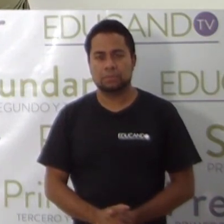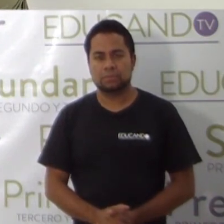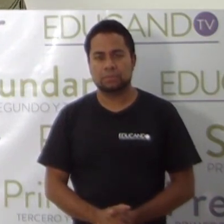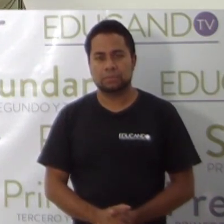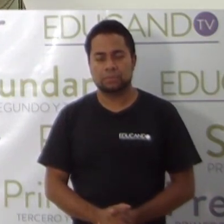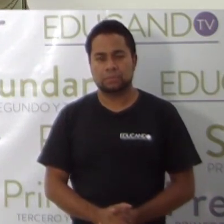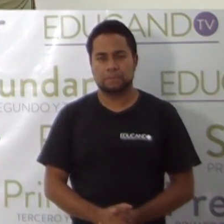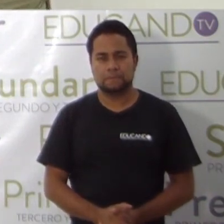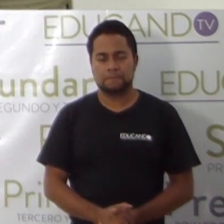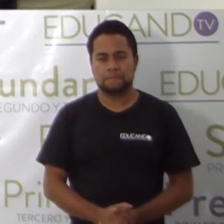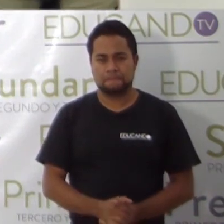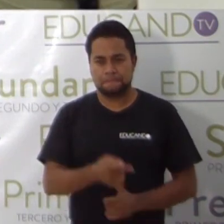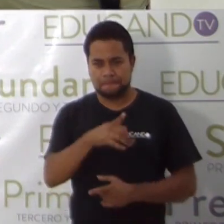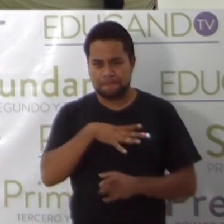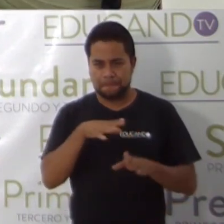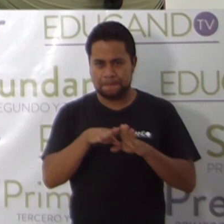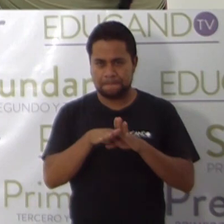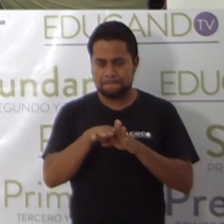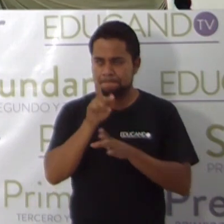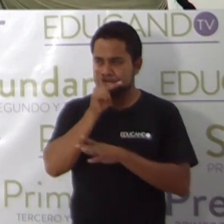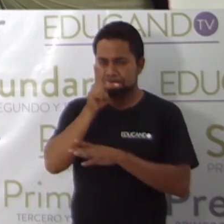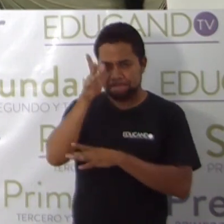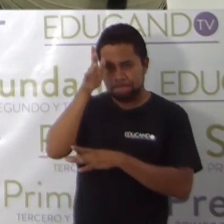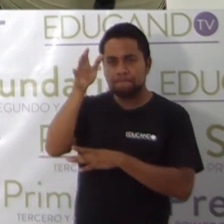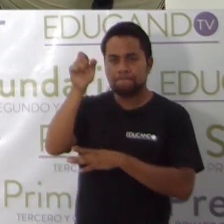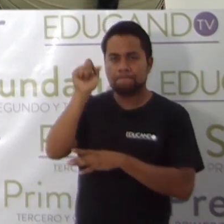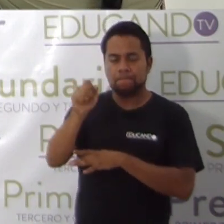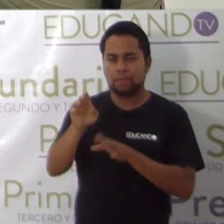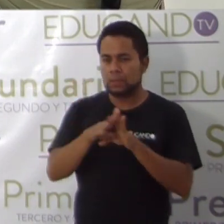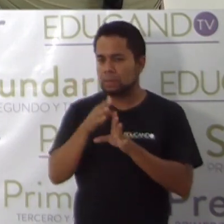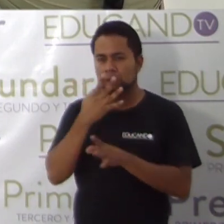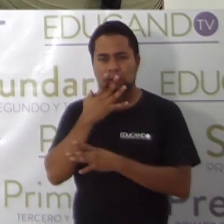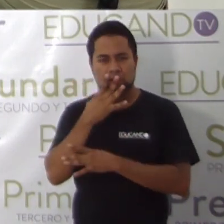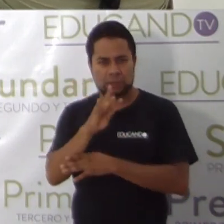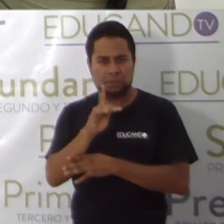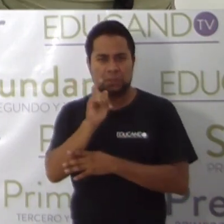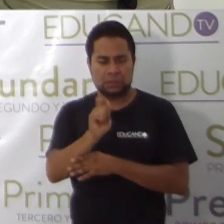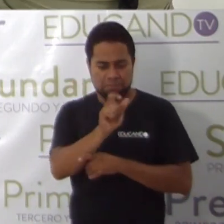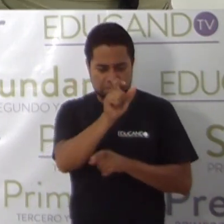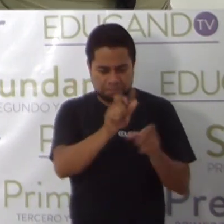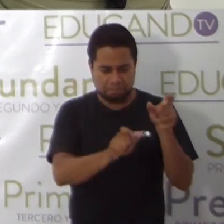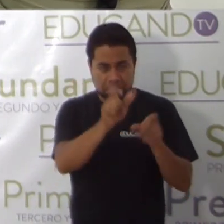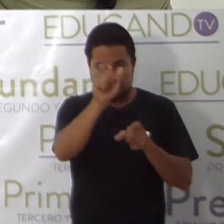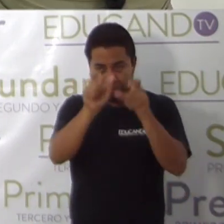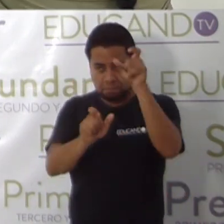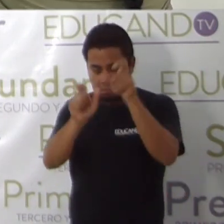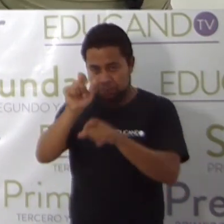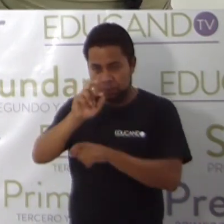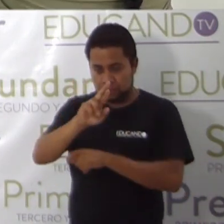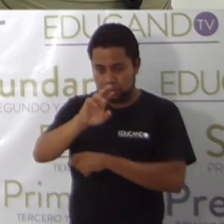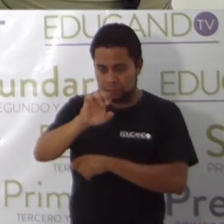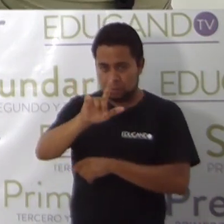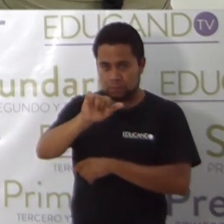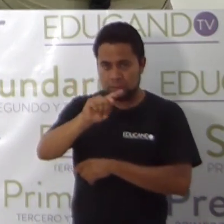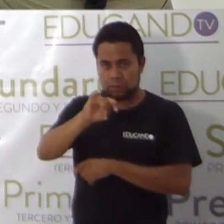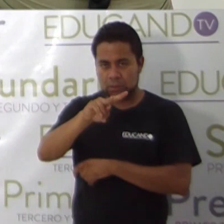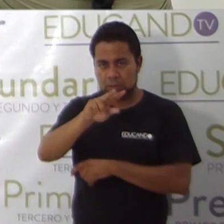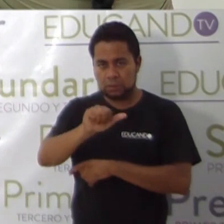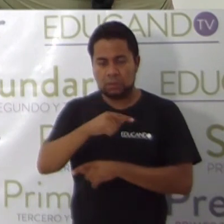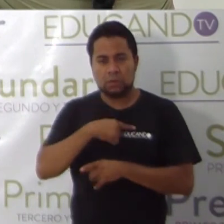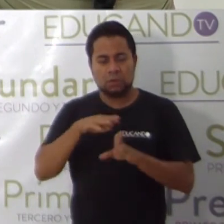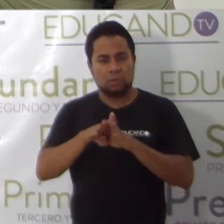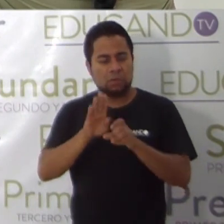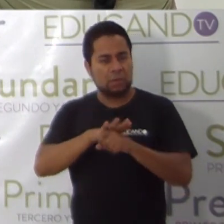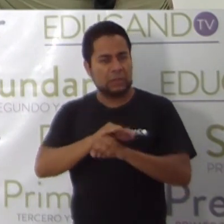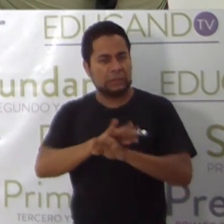Tenemos entonces aquí una pequeña definición muy simple. Traté de hacerlo lo más claro posible para que